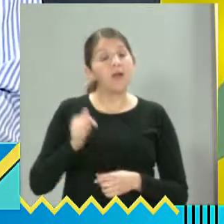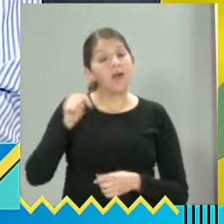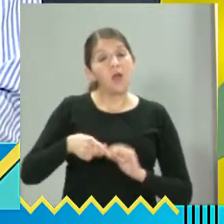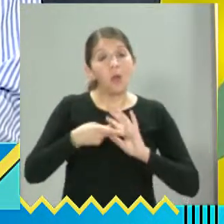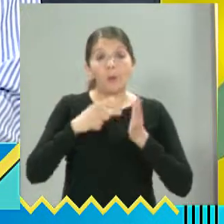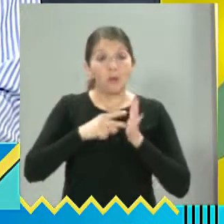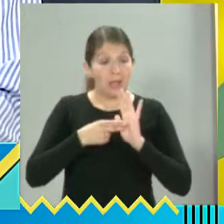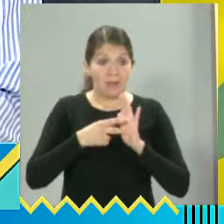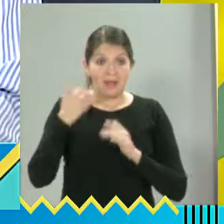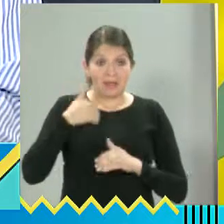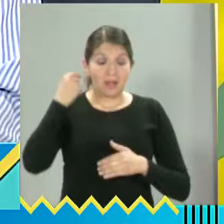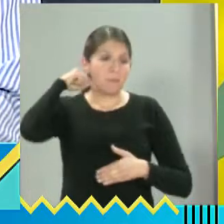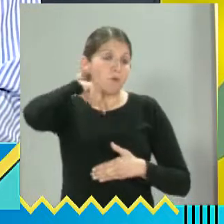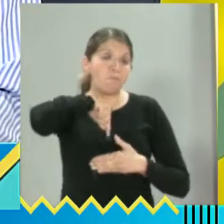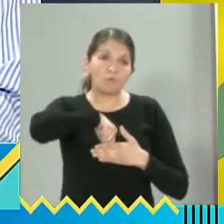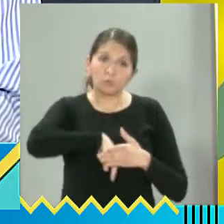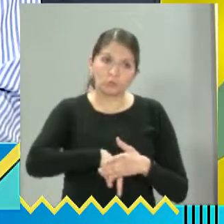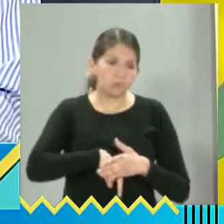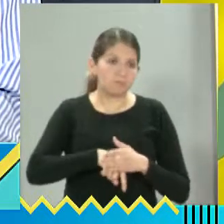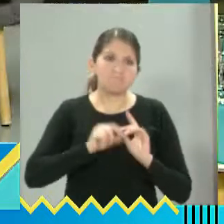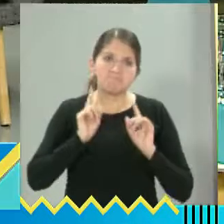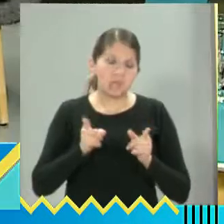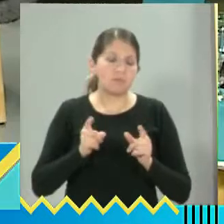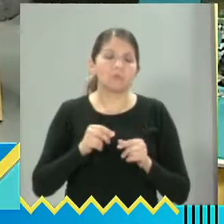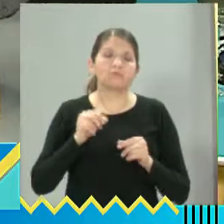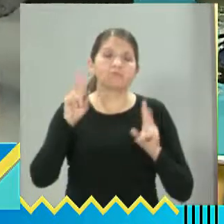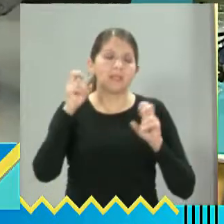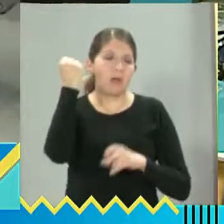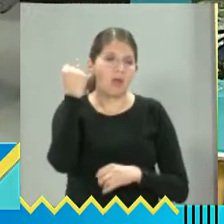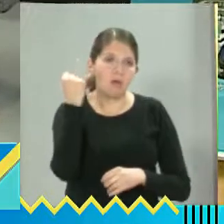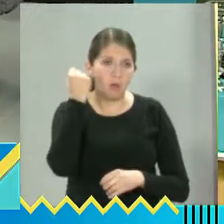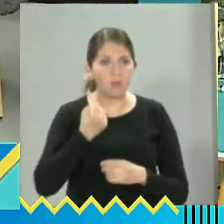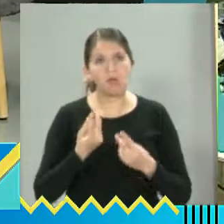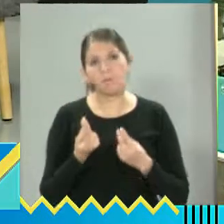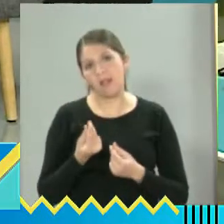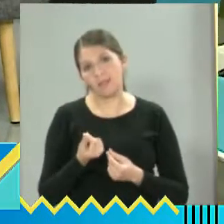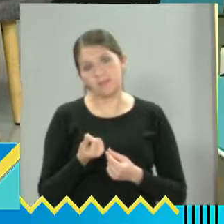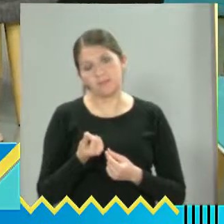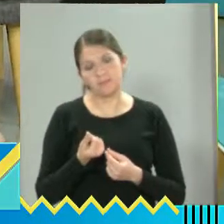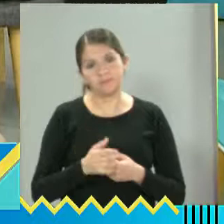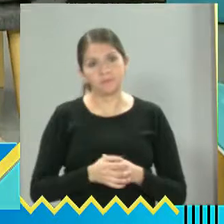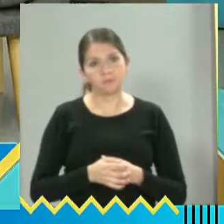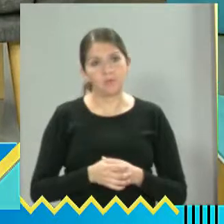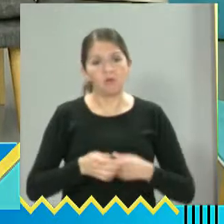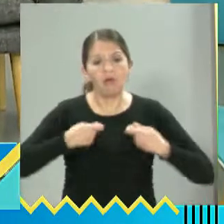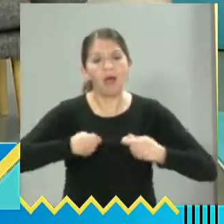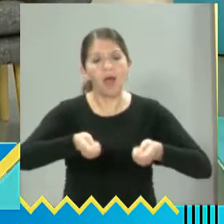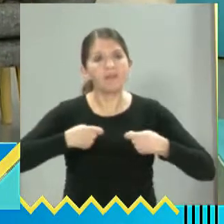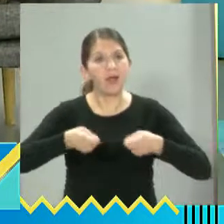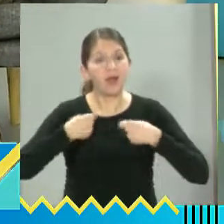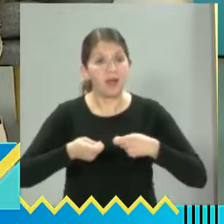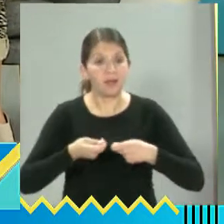es fiscal, creo yo, y muchos economistas compartimos. Es una cuestión de gastar más de lo que